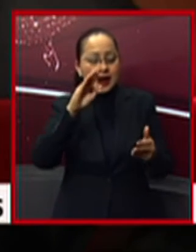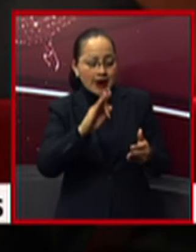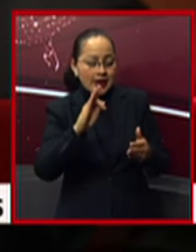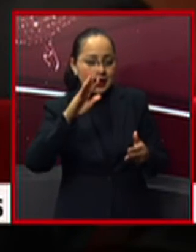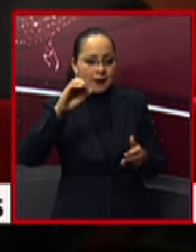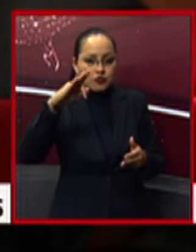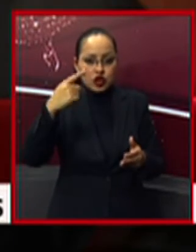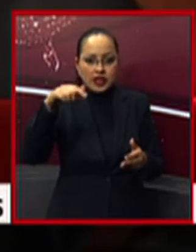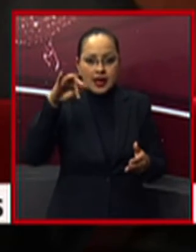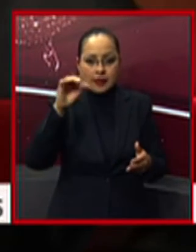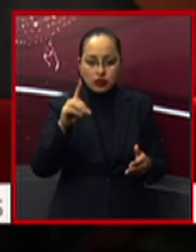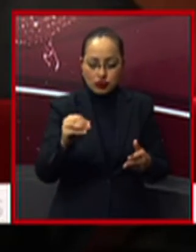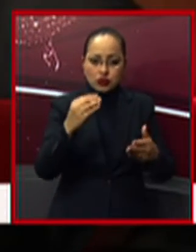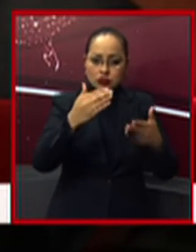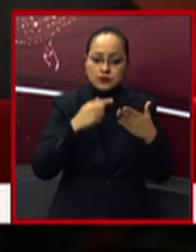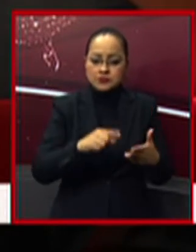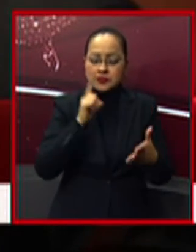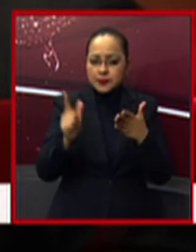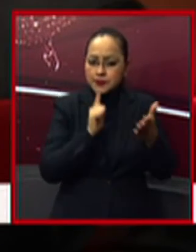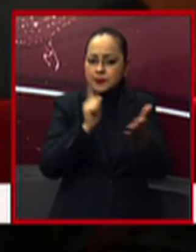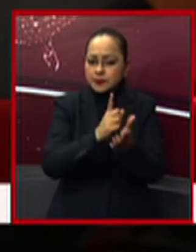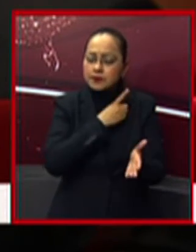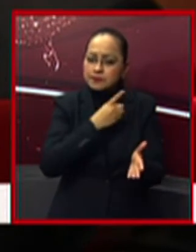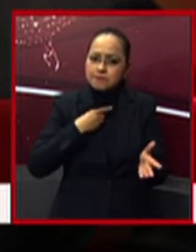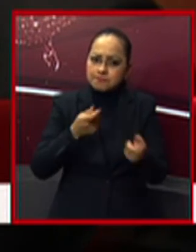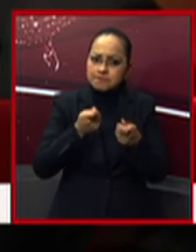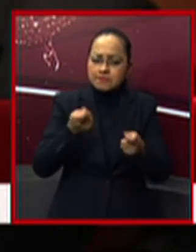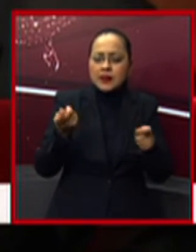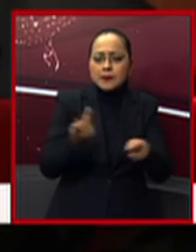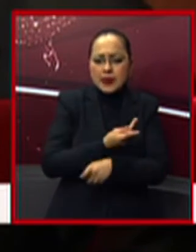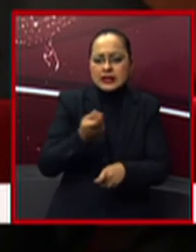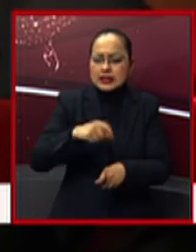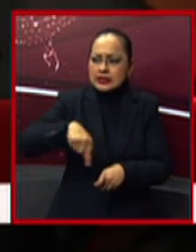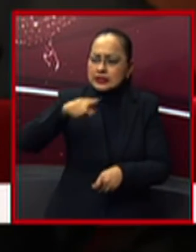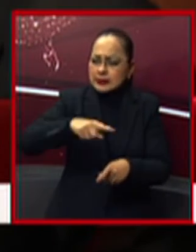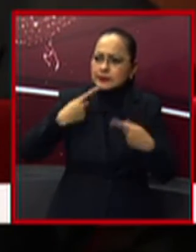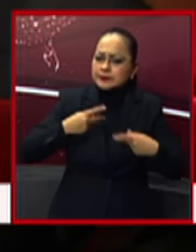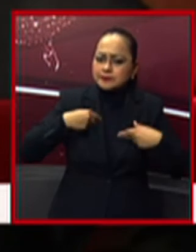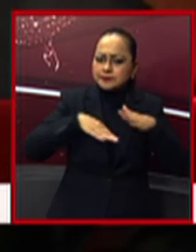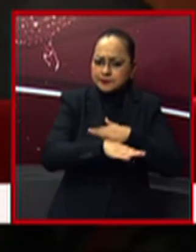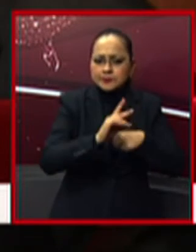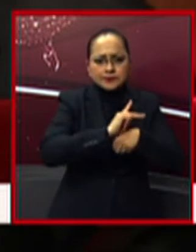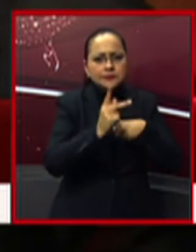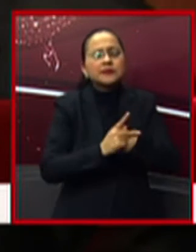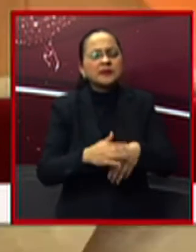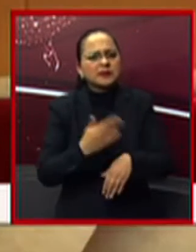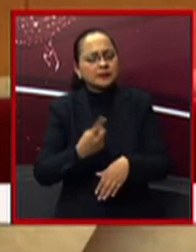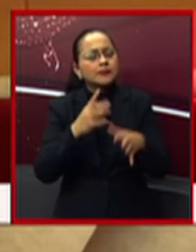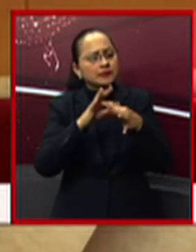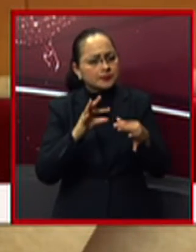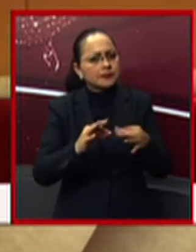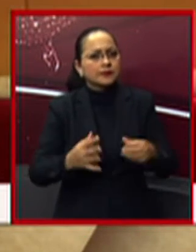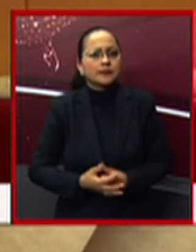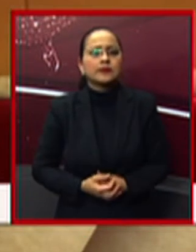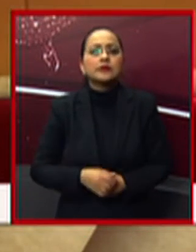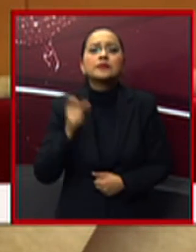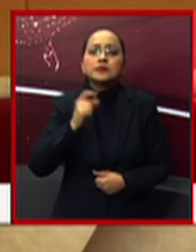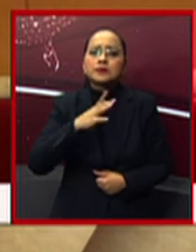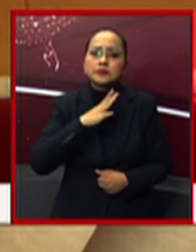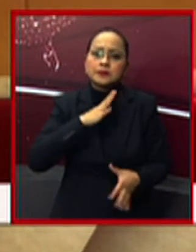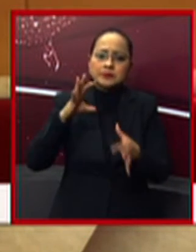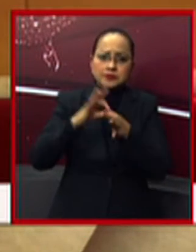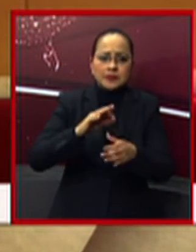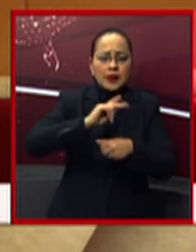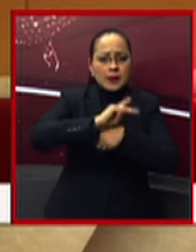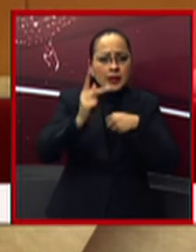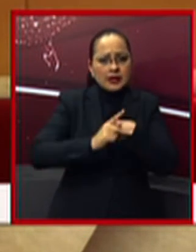refugiado, será en la ley donde se regule la procedencia y excepciones de esas figuras. Destacó que se armoniza la legislación